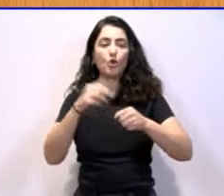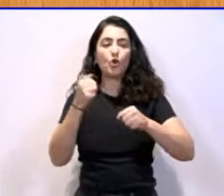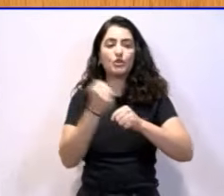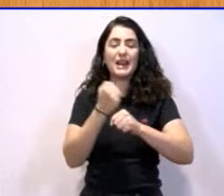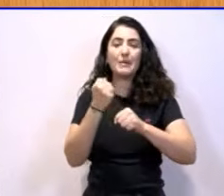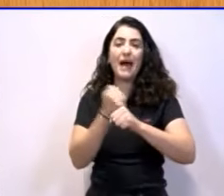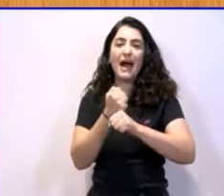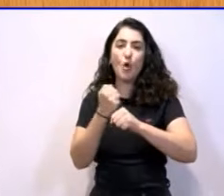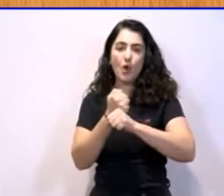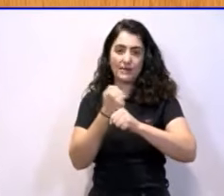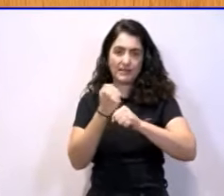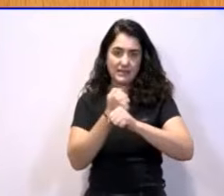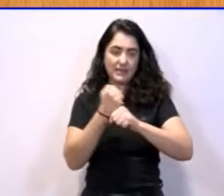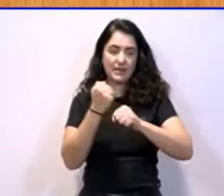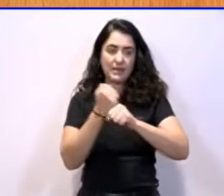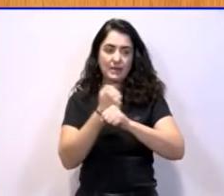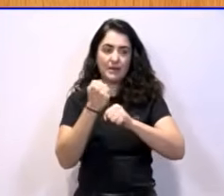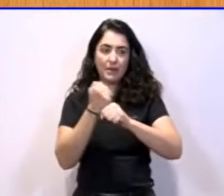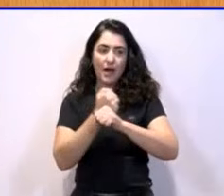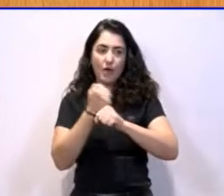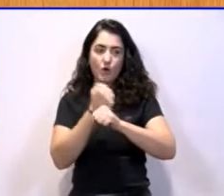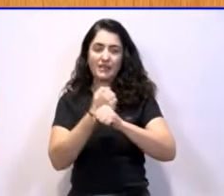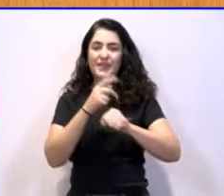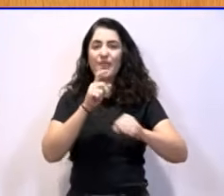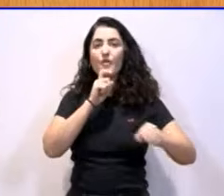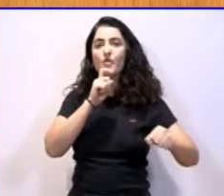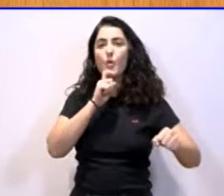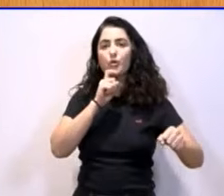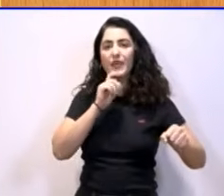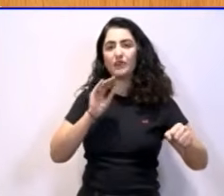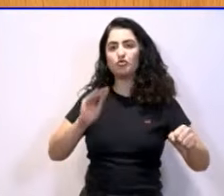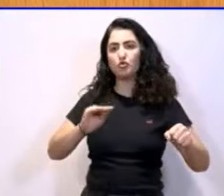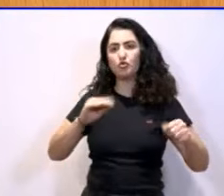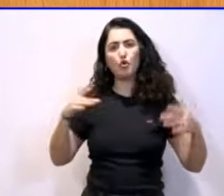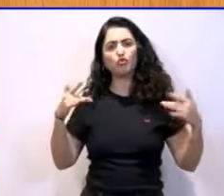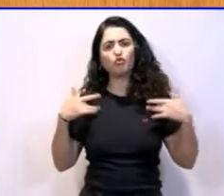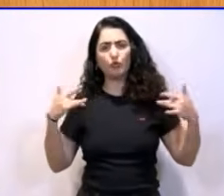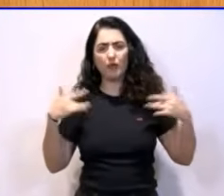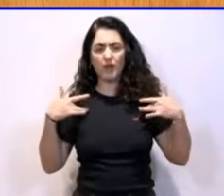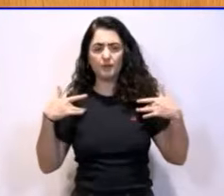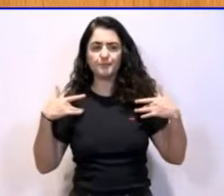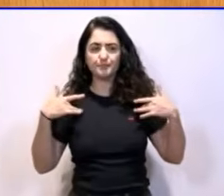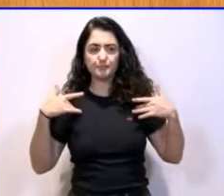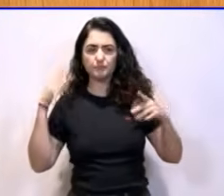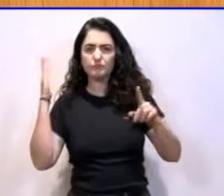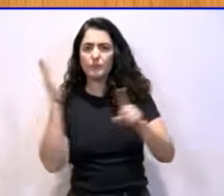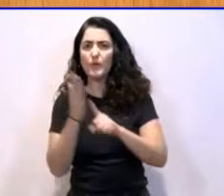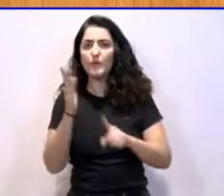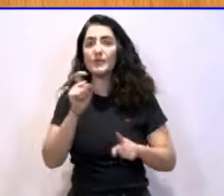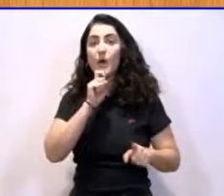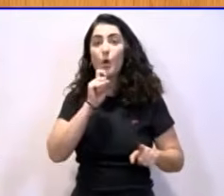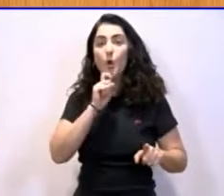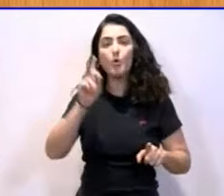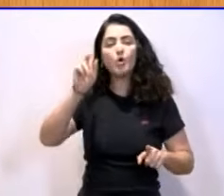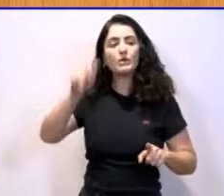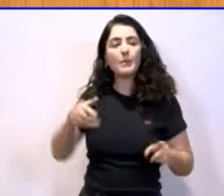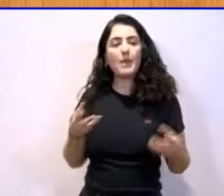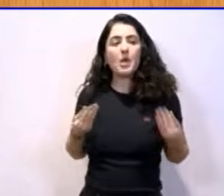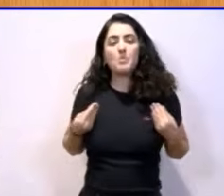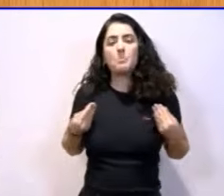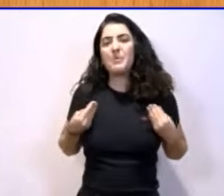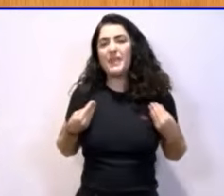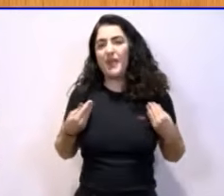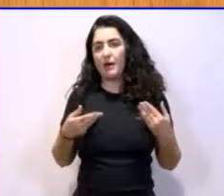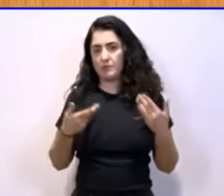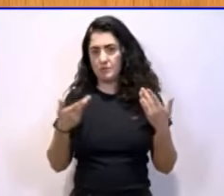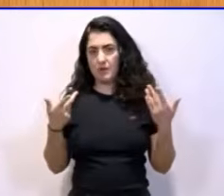de los padecimientos, de las dificultades que sufren, de las consecuencias que ha tenido para la vida de algunos de esos